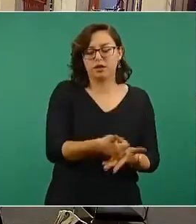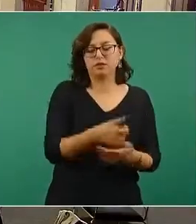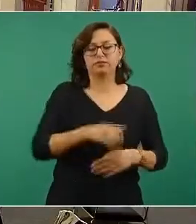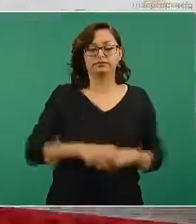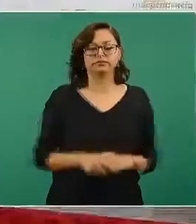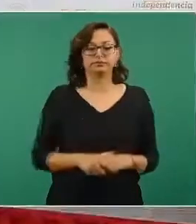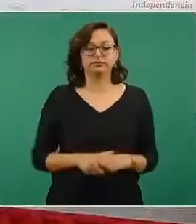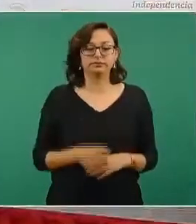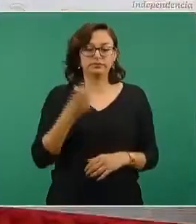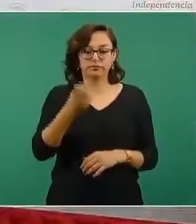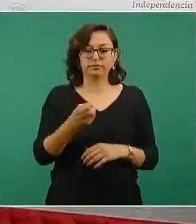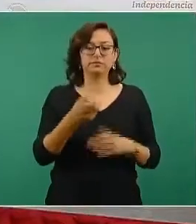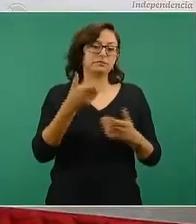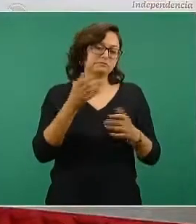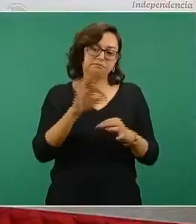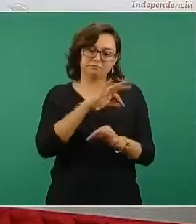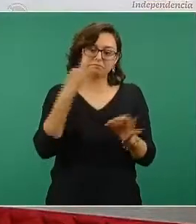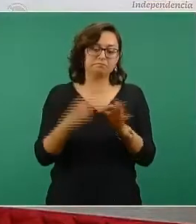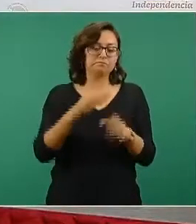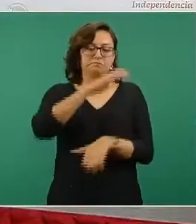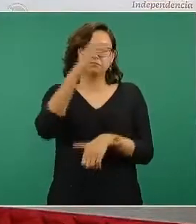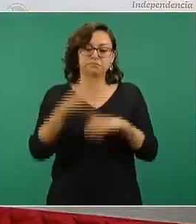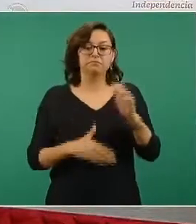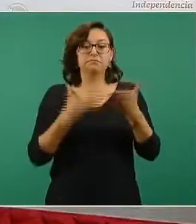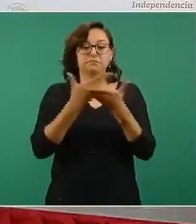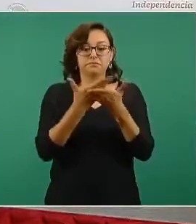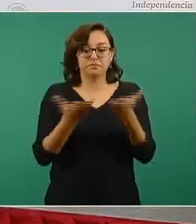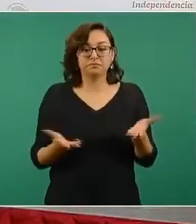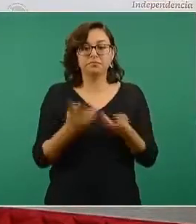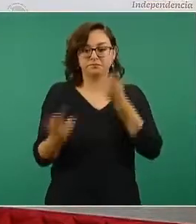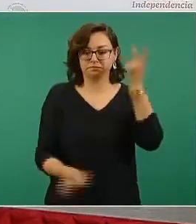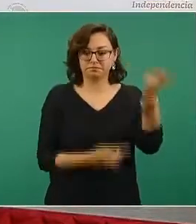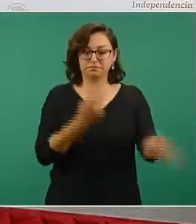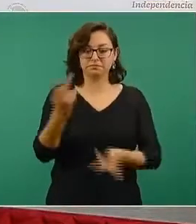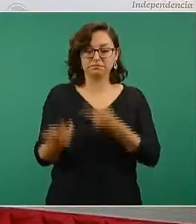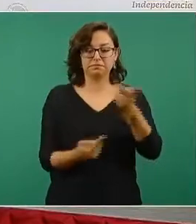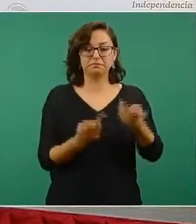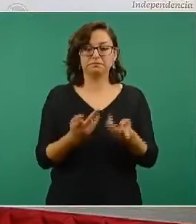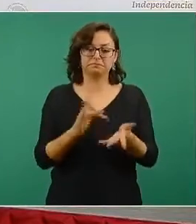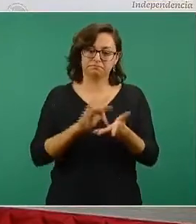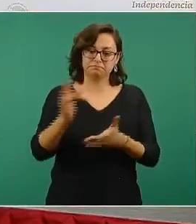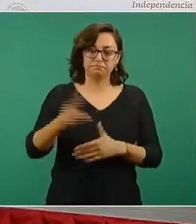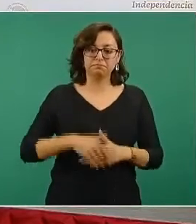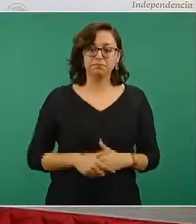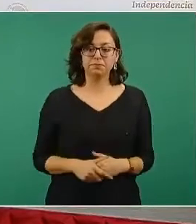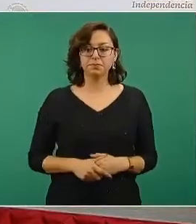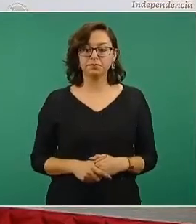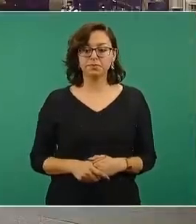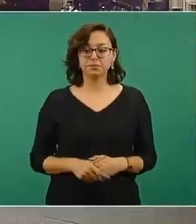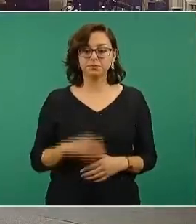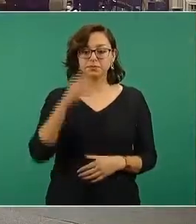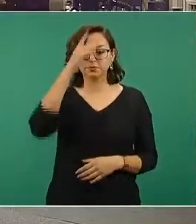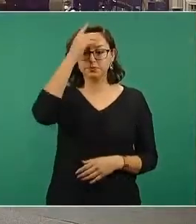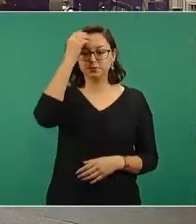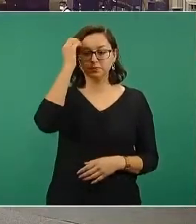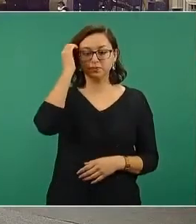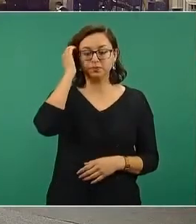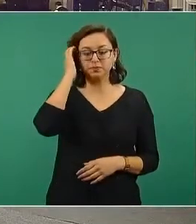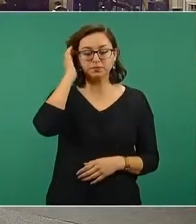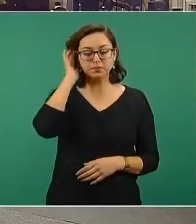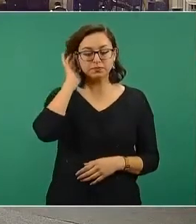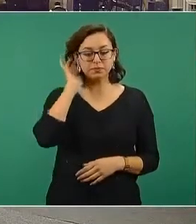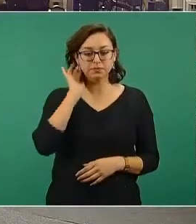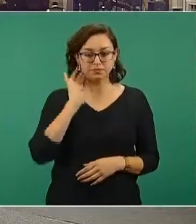esto terminamos y pasamos entonces a preguntas con mucho gusto. Gracias. Adelante.